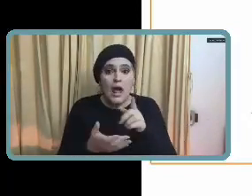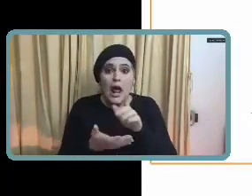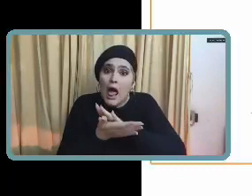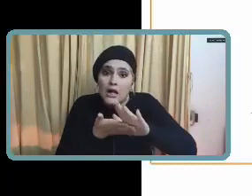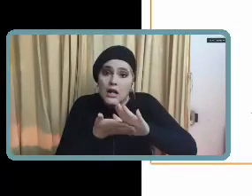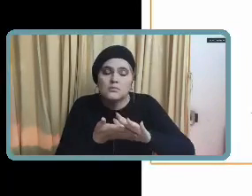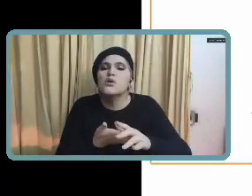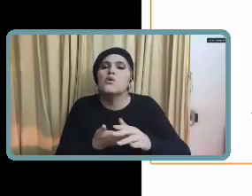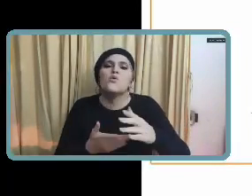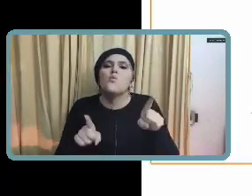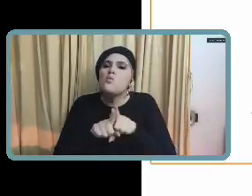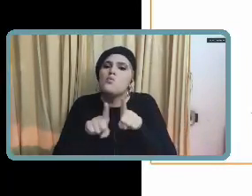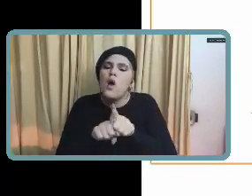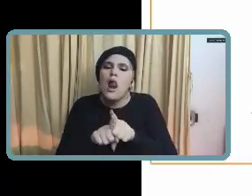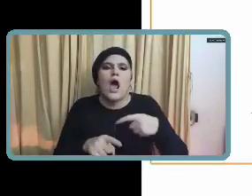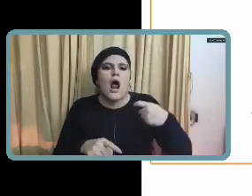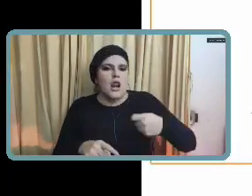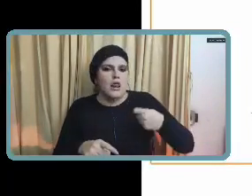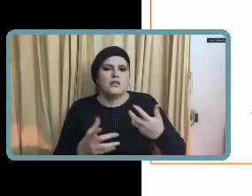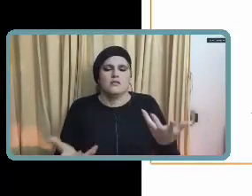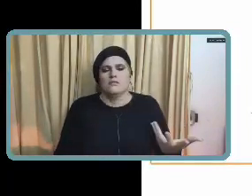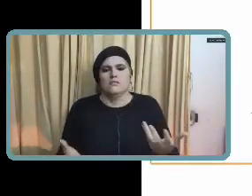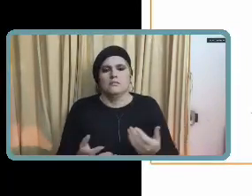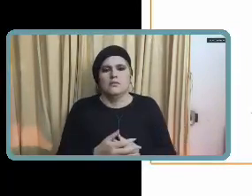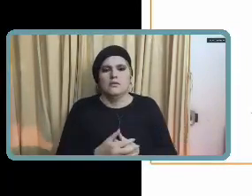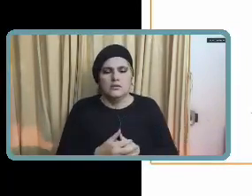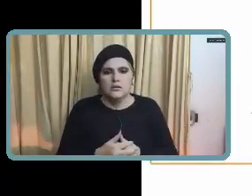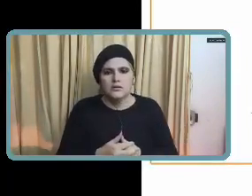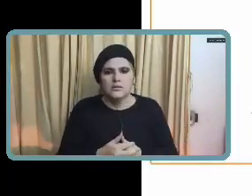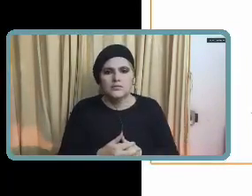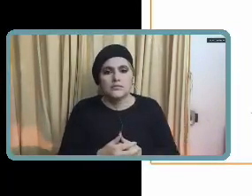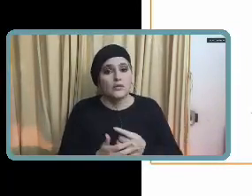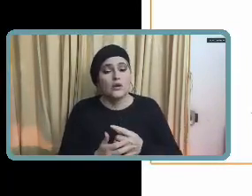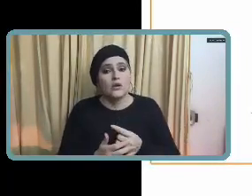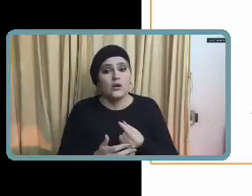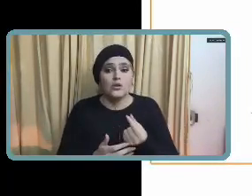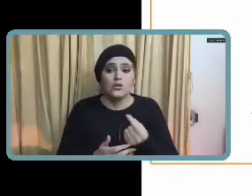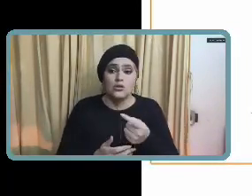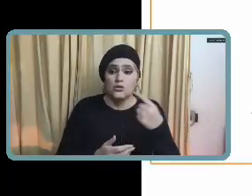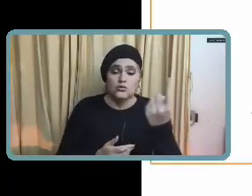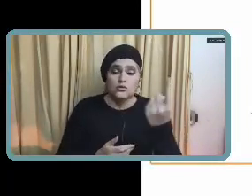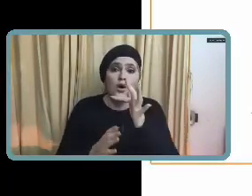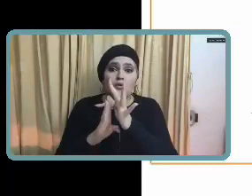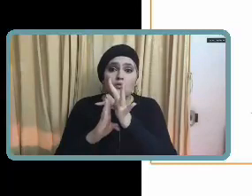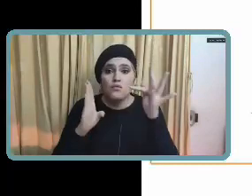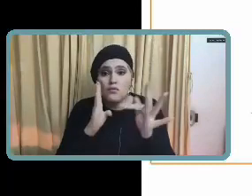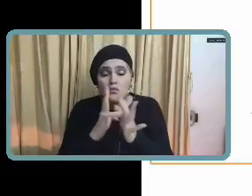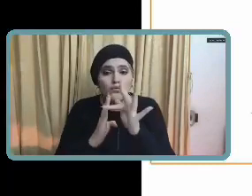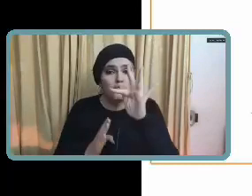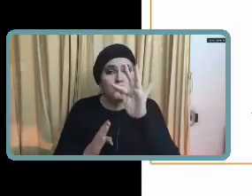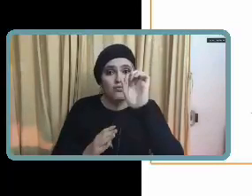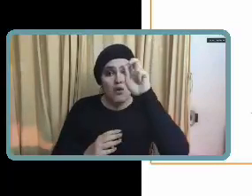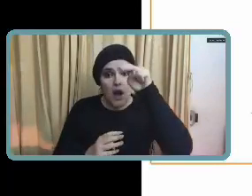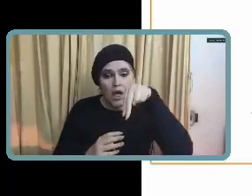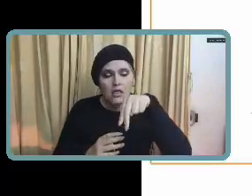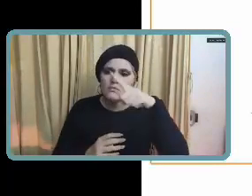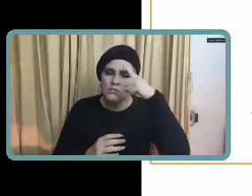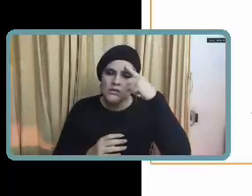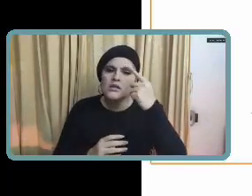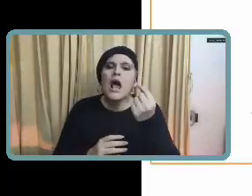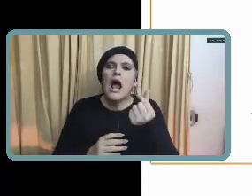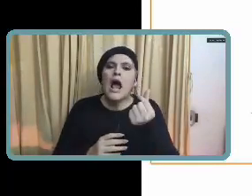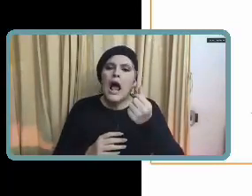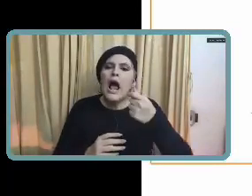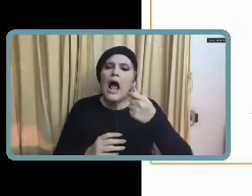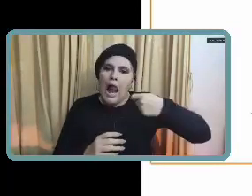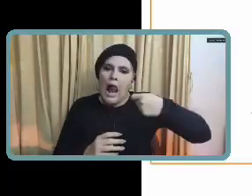que es así. Nosotros como FUAN tenemos la certeza que lo gratuito tiene que ser de calidad para que llegue y por eso lo estamos